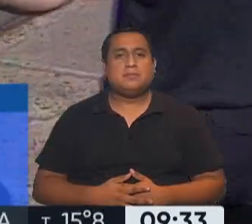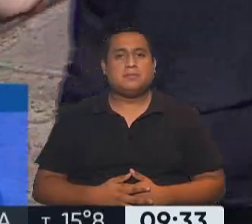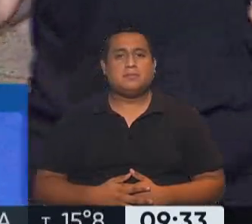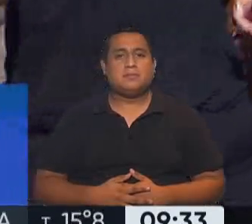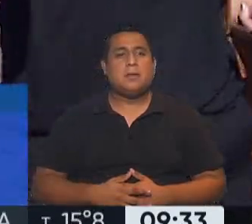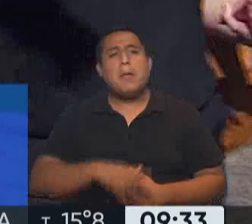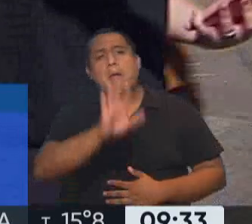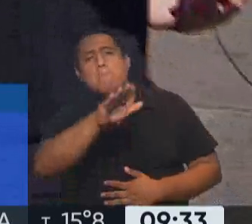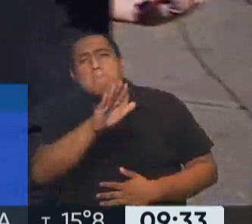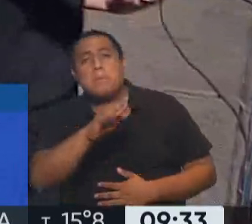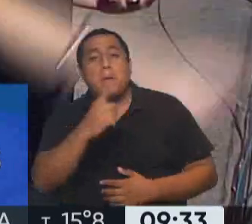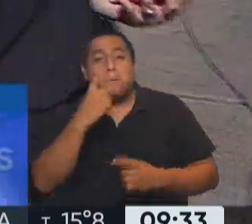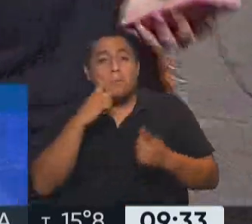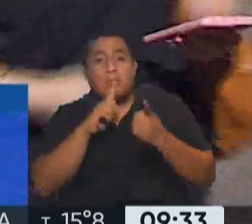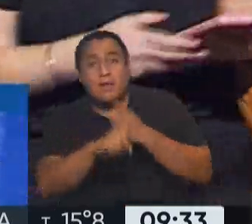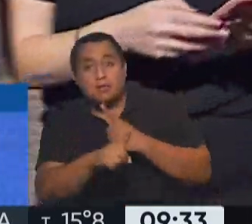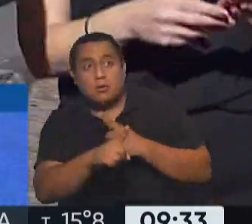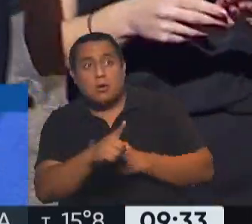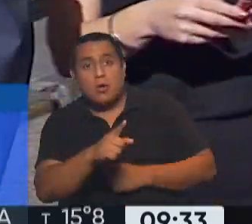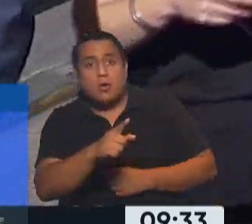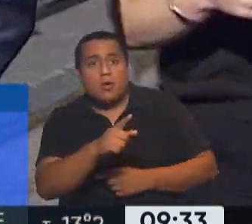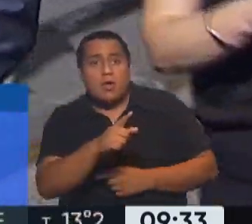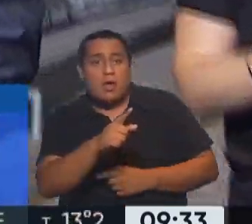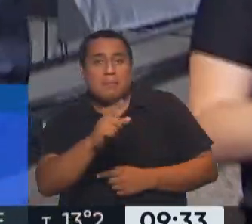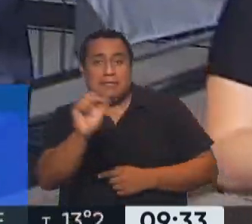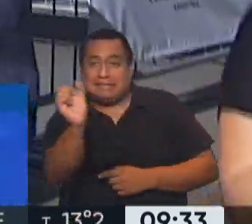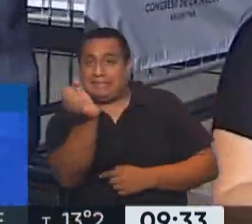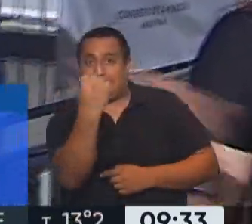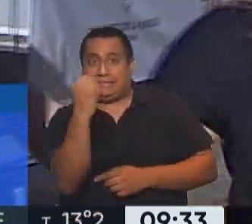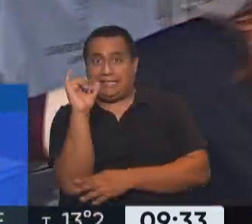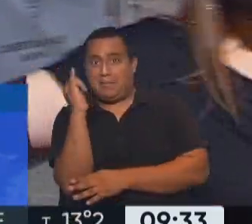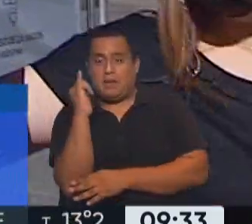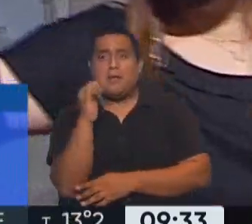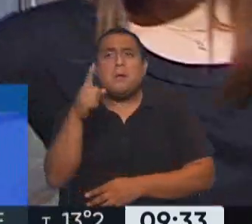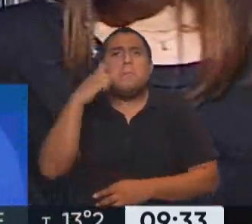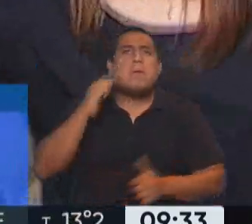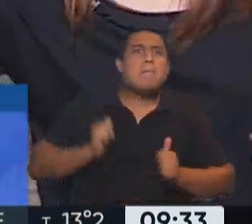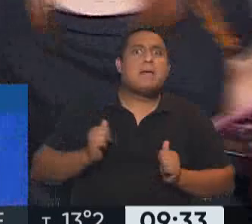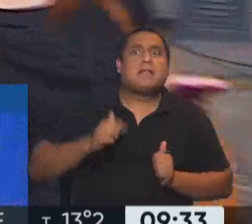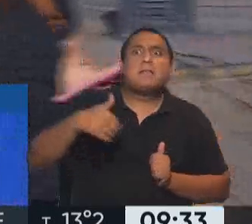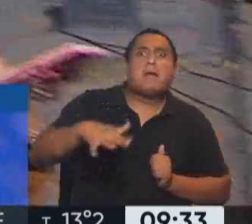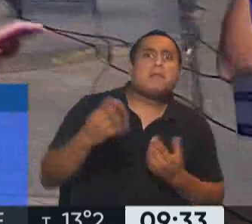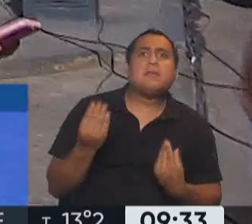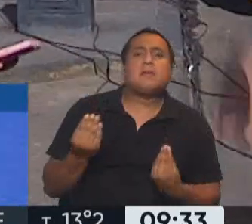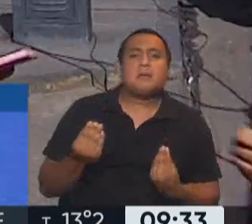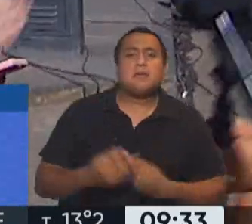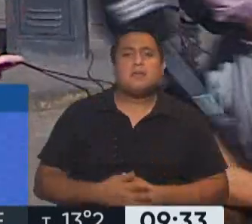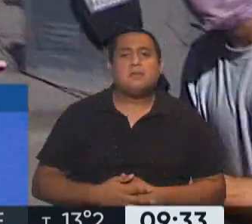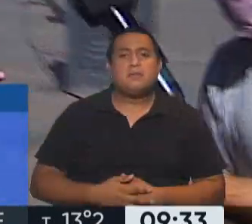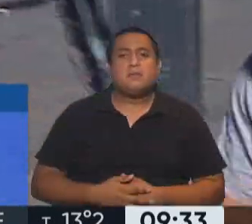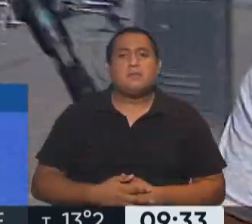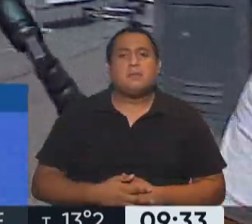Doctor, estamos en vivo, si se puede poner de frente a las cámaras, ¿cómo le va? ¿Qué expectativa? A ver, para